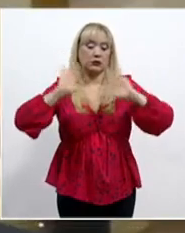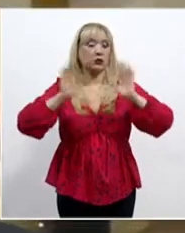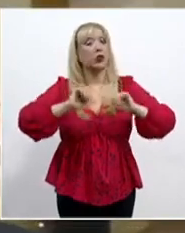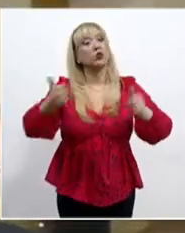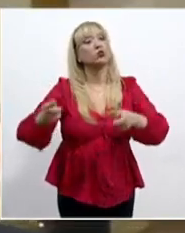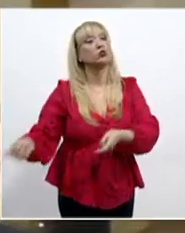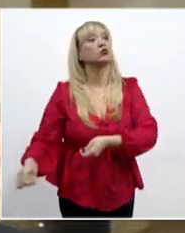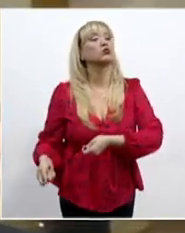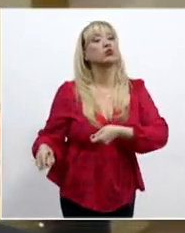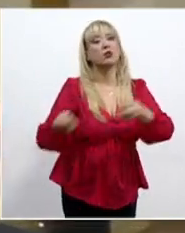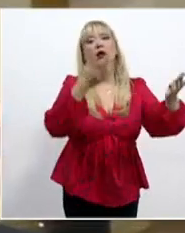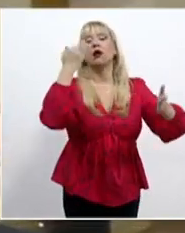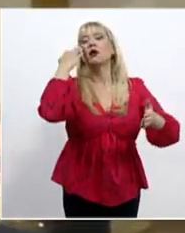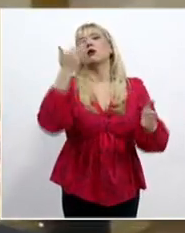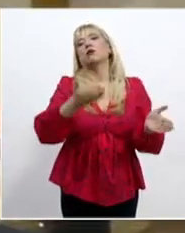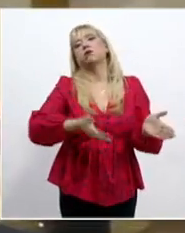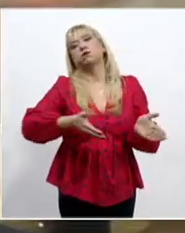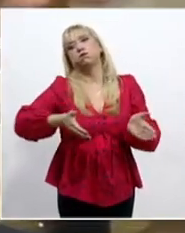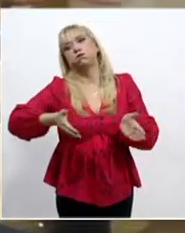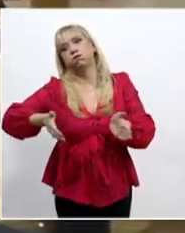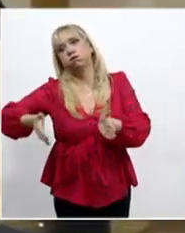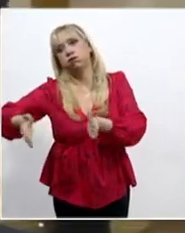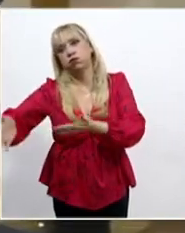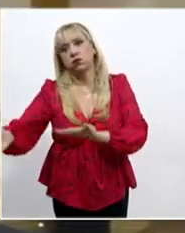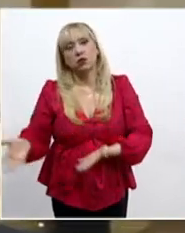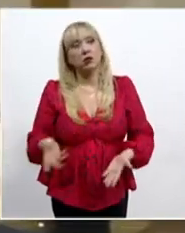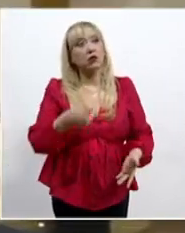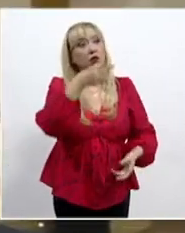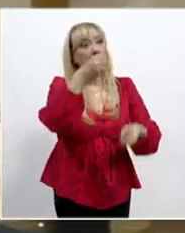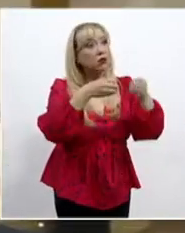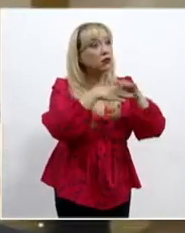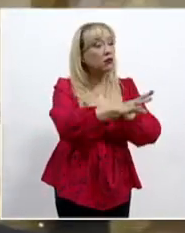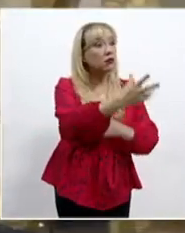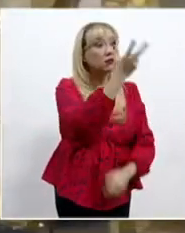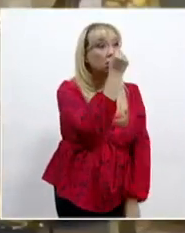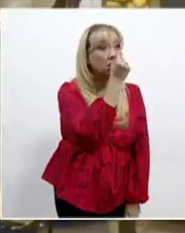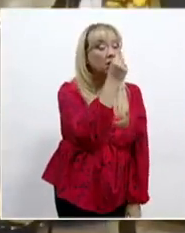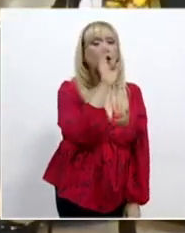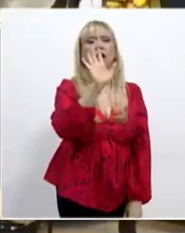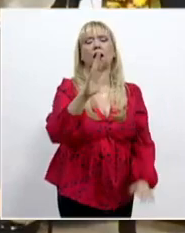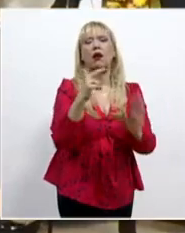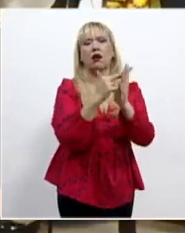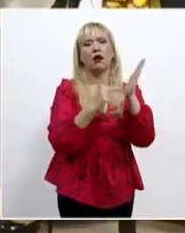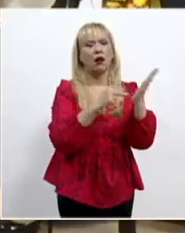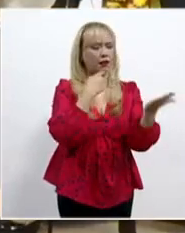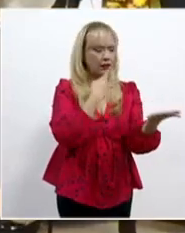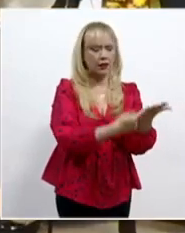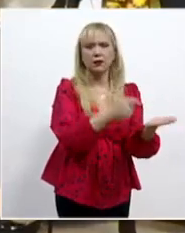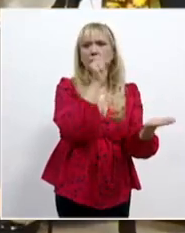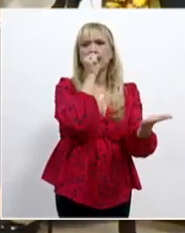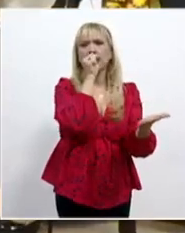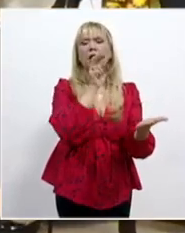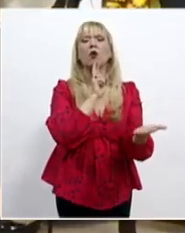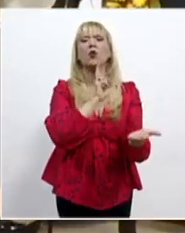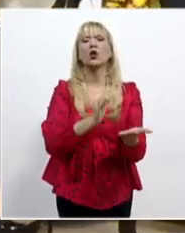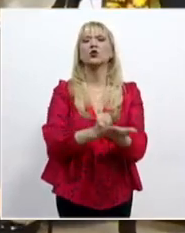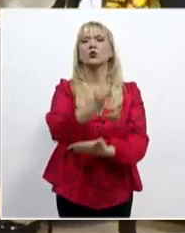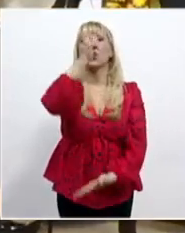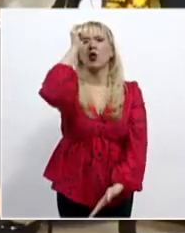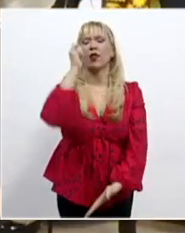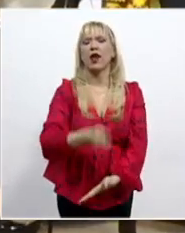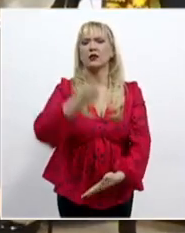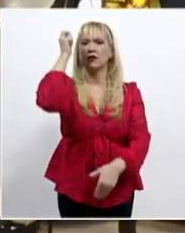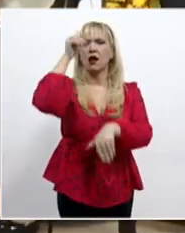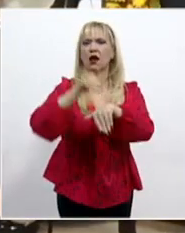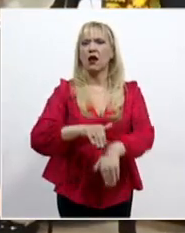ello, explicó que cuando un tribunal laboral declina competencia, debe cumplir con los requisitos establecidos por la jurisprudencia de la segunda sala, en